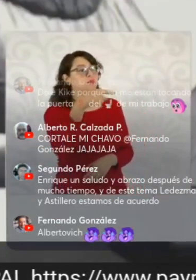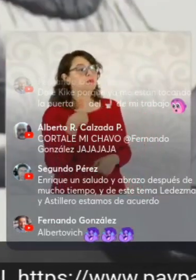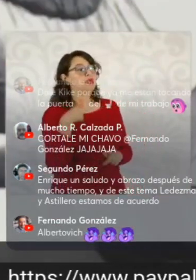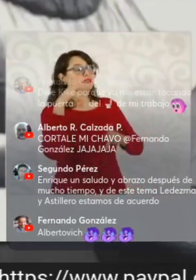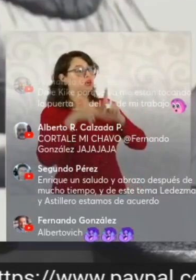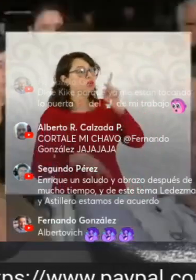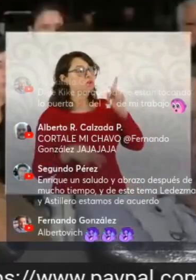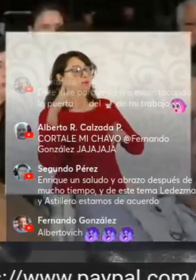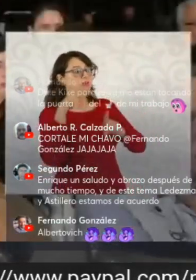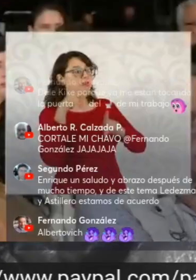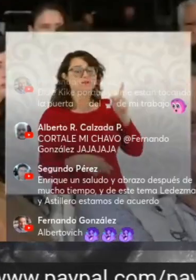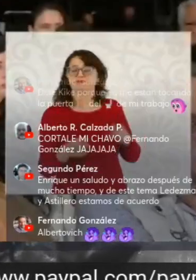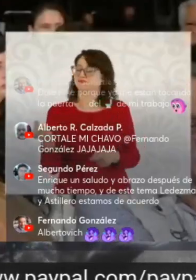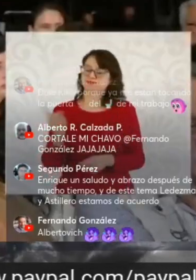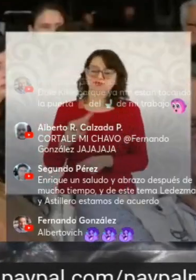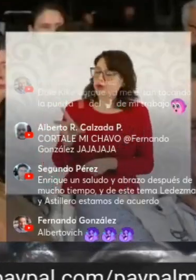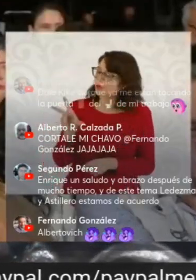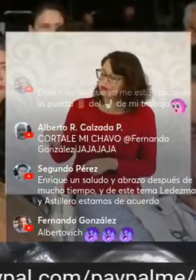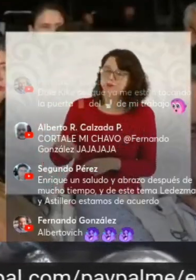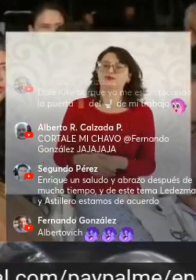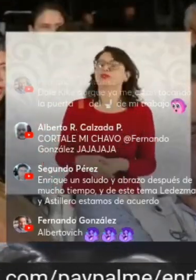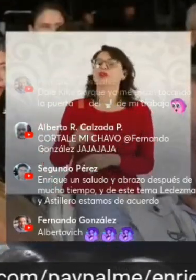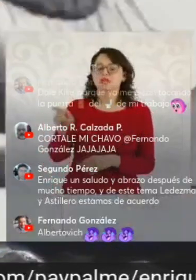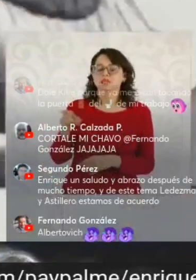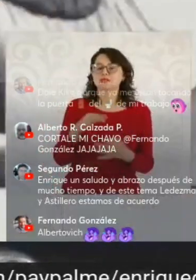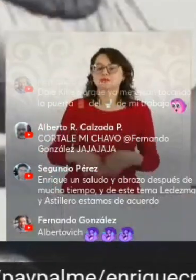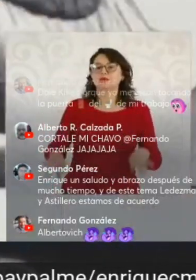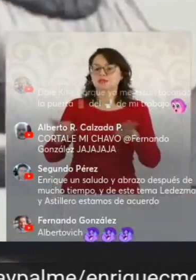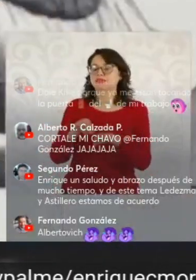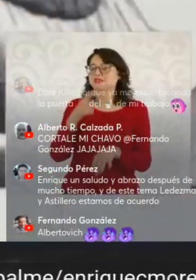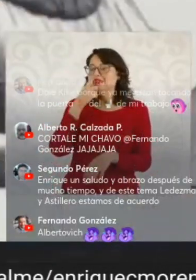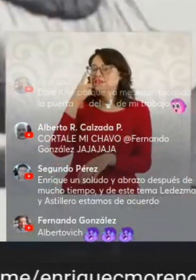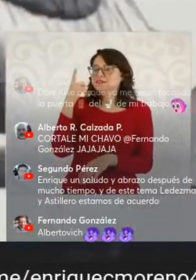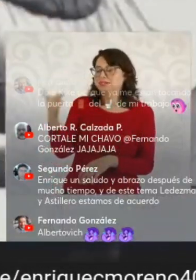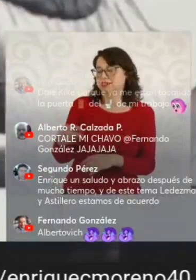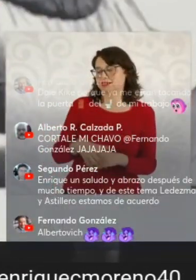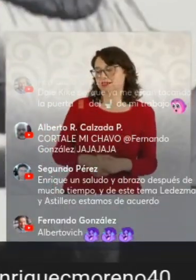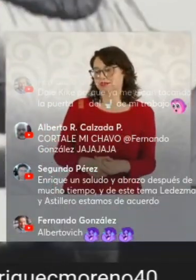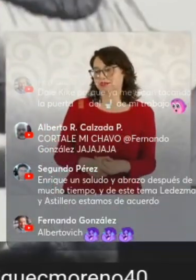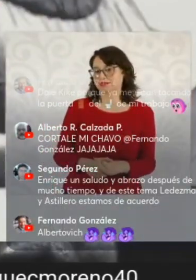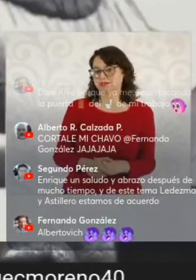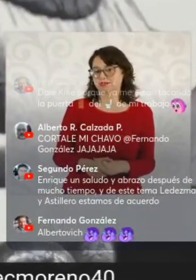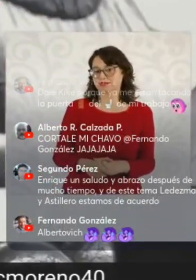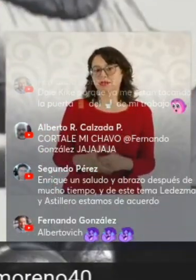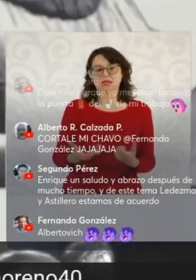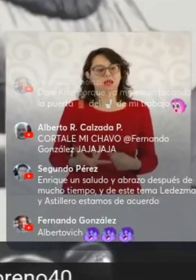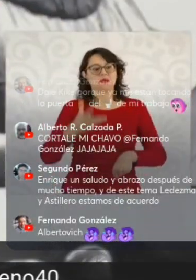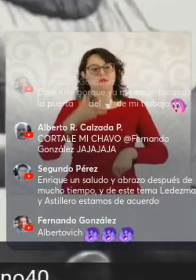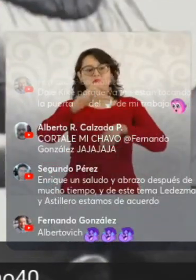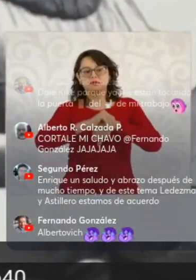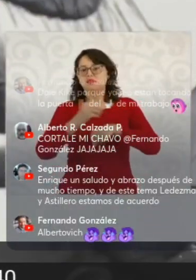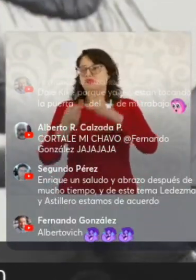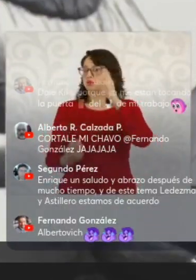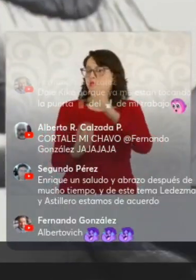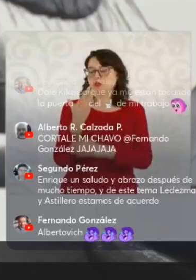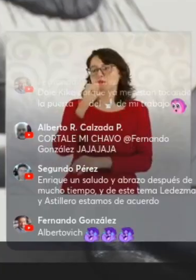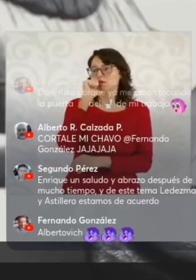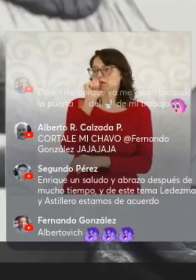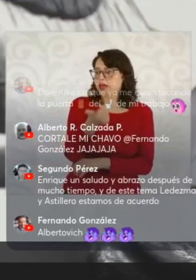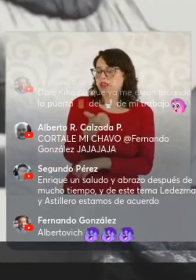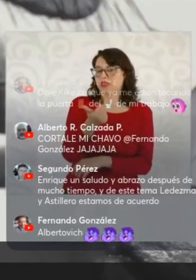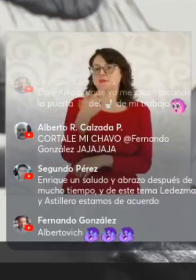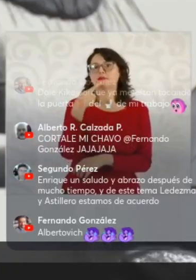importante, no puedo terminar. Por eso, pero es importante comentar porque ¿qué se ha abierto de los permisos?